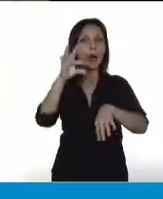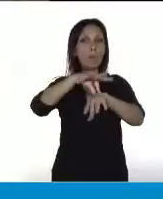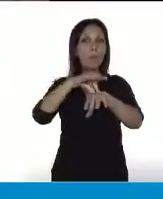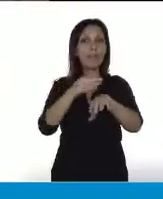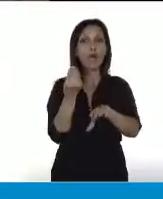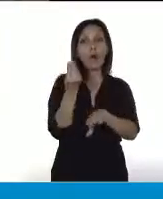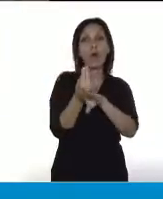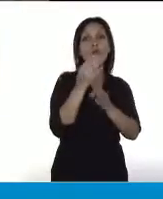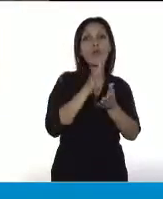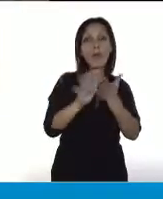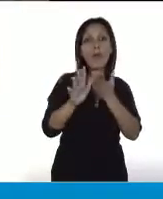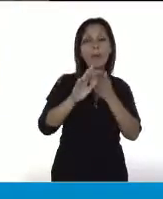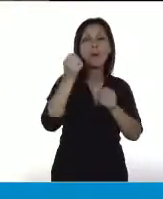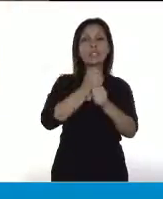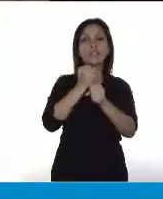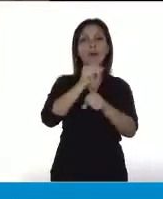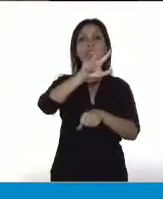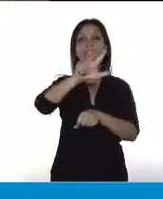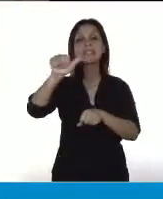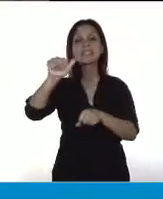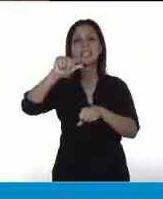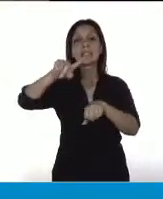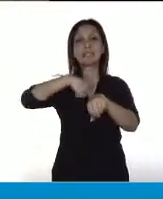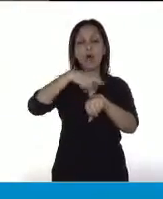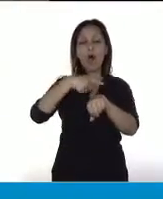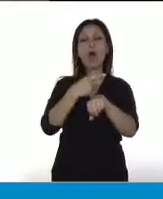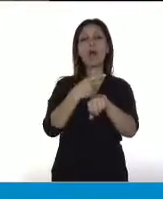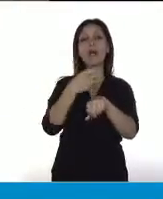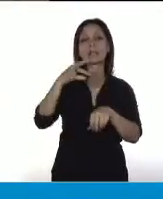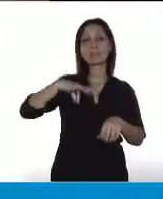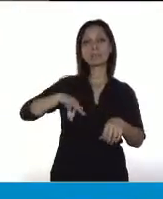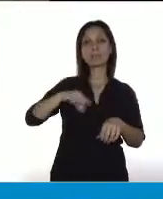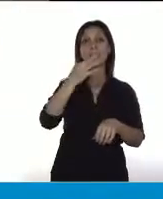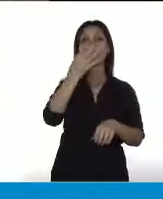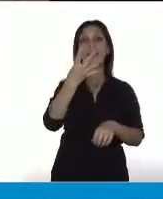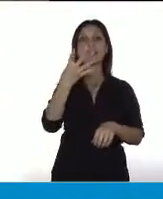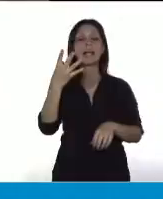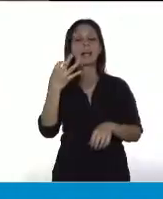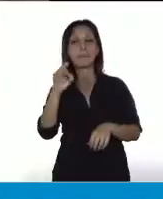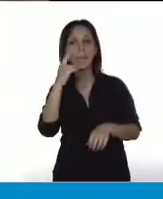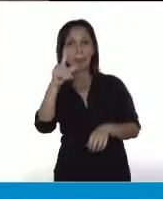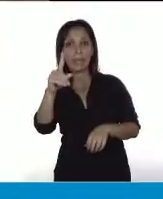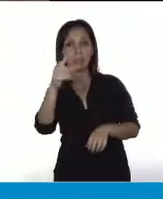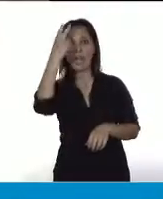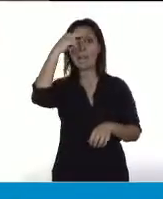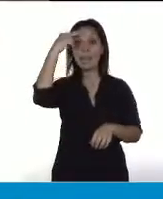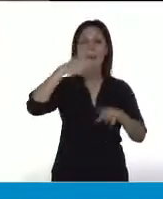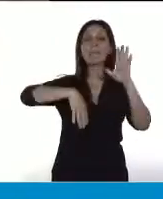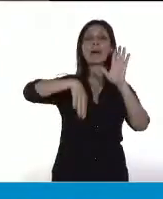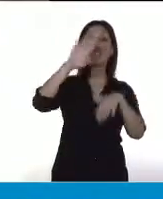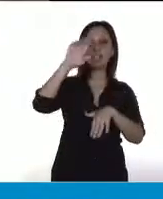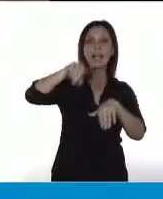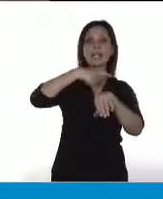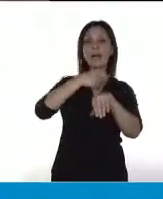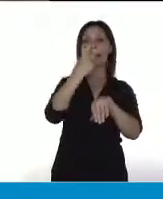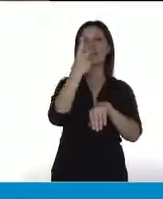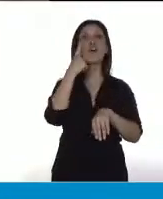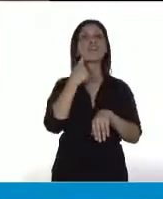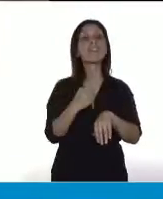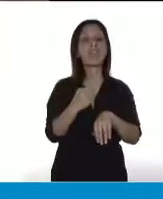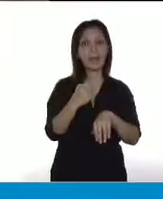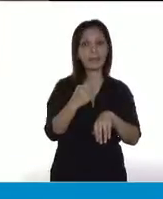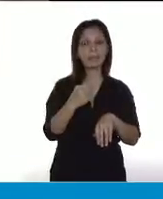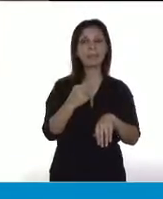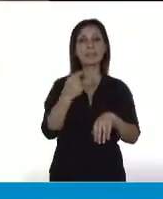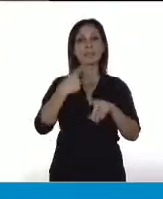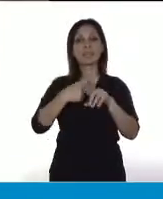trabaja 36 horas cobra 46 mil pesos. La mayoría de las enfermeras que trabajan 48 horas semanales como mínimo